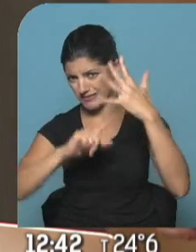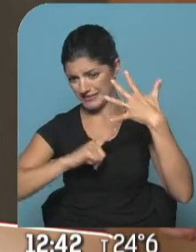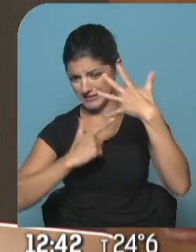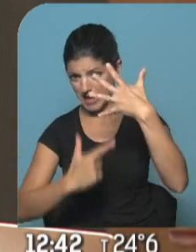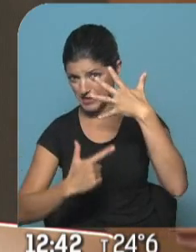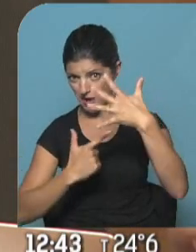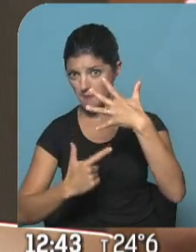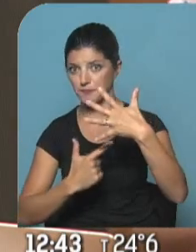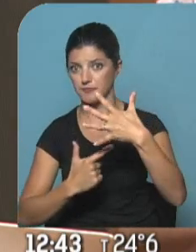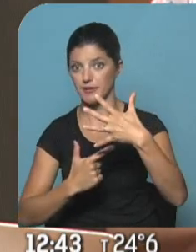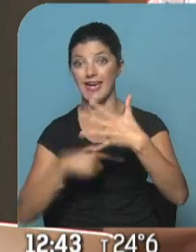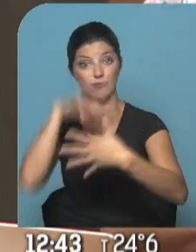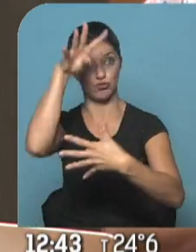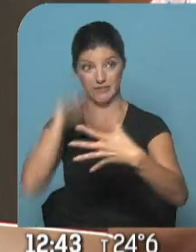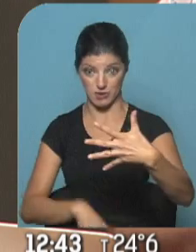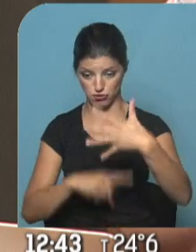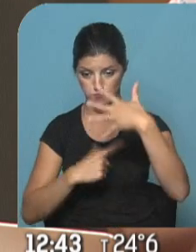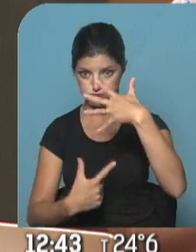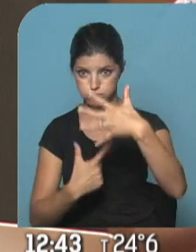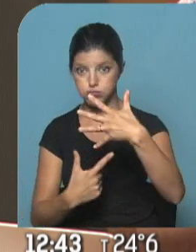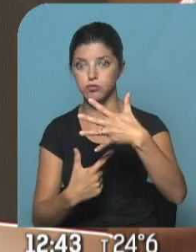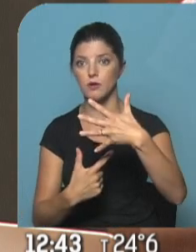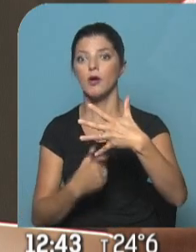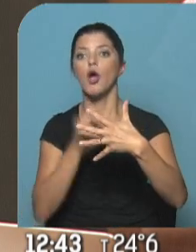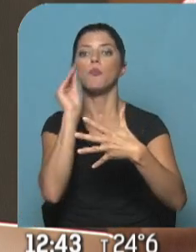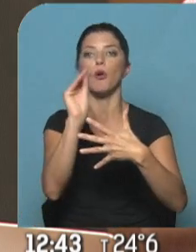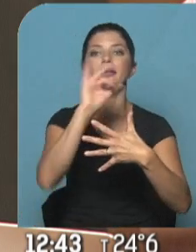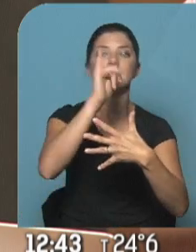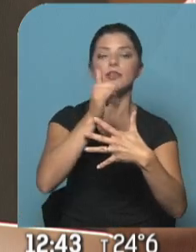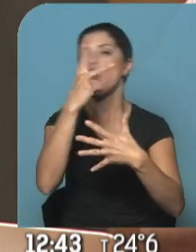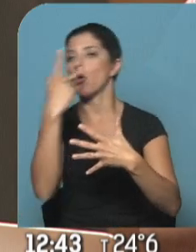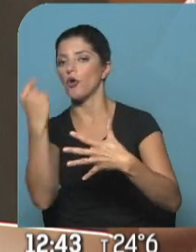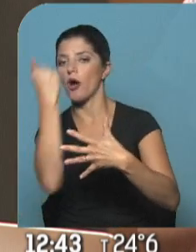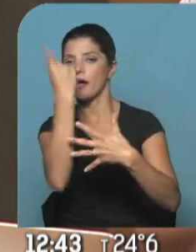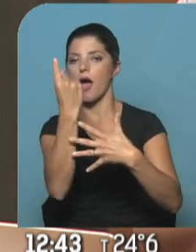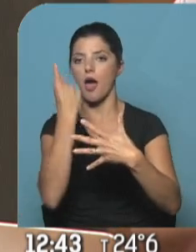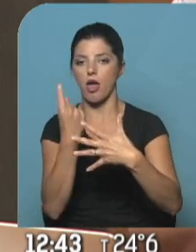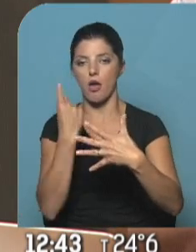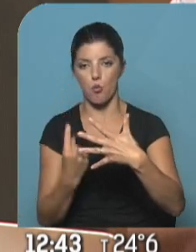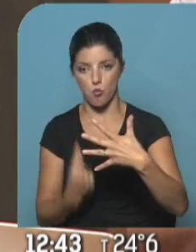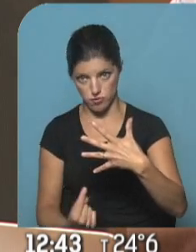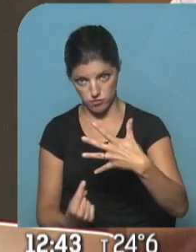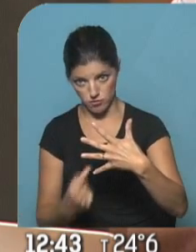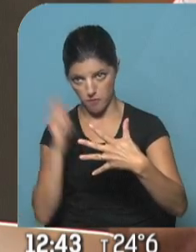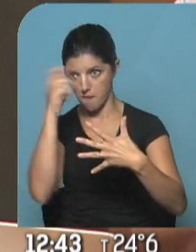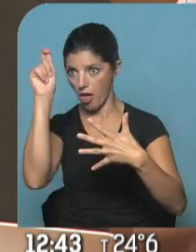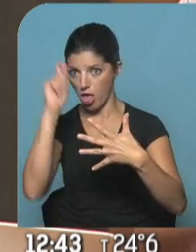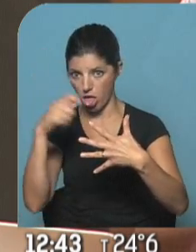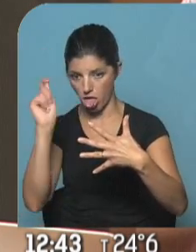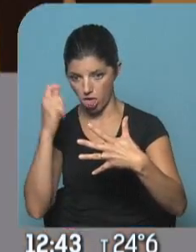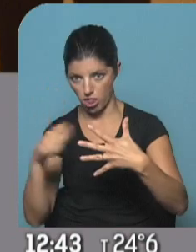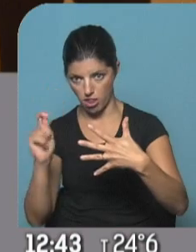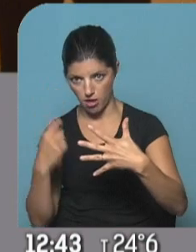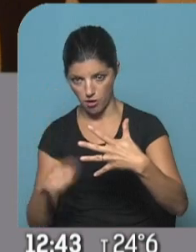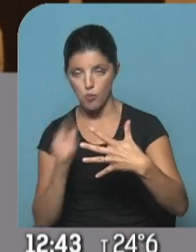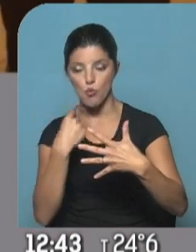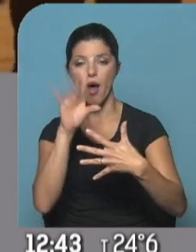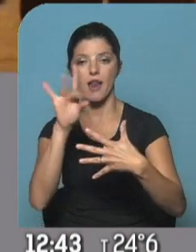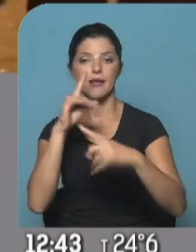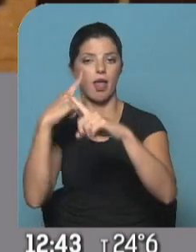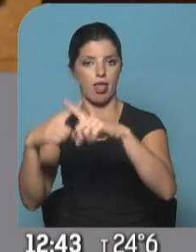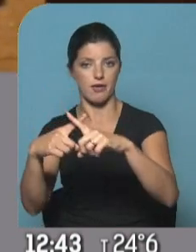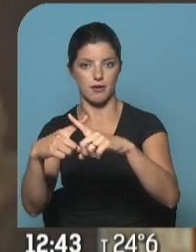extensos el texto de cada una de esas preguntas, responden por sí o por no en una misma boleta, marcando la X en temas muy respuesta.